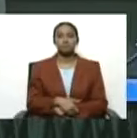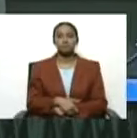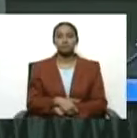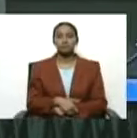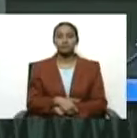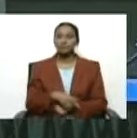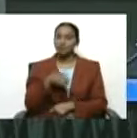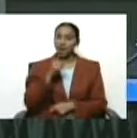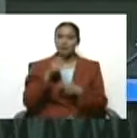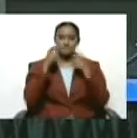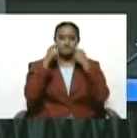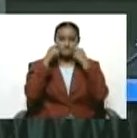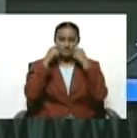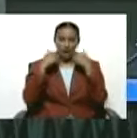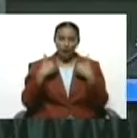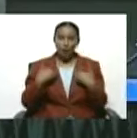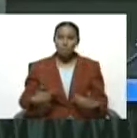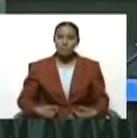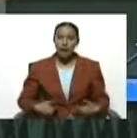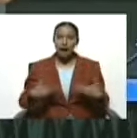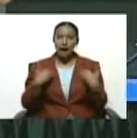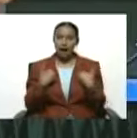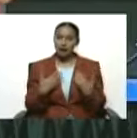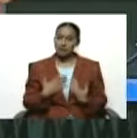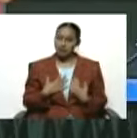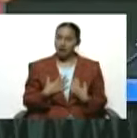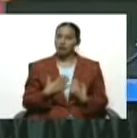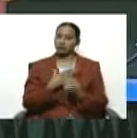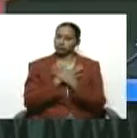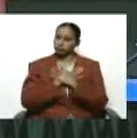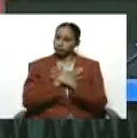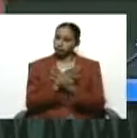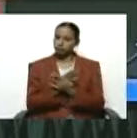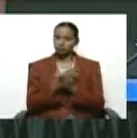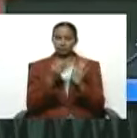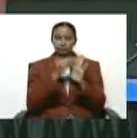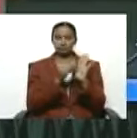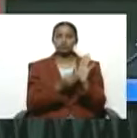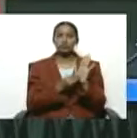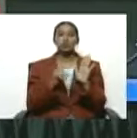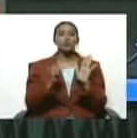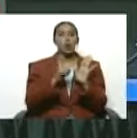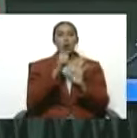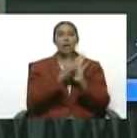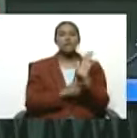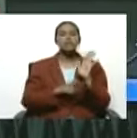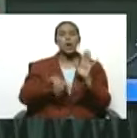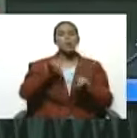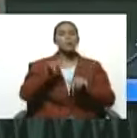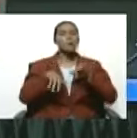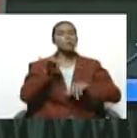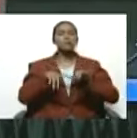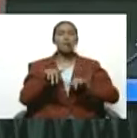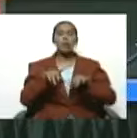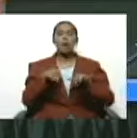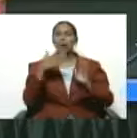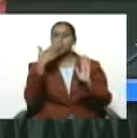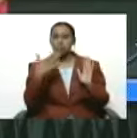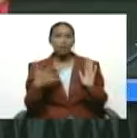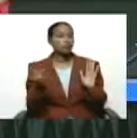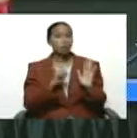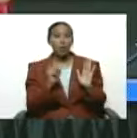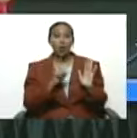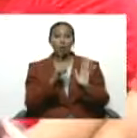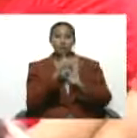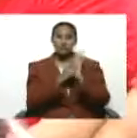más humana, más humana. No es una lista en una computadora, no, no, no. Ustedes tienen una lista en mano,